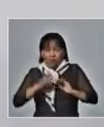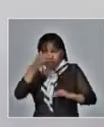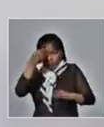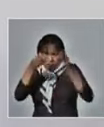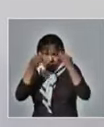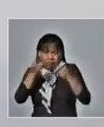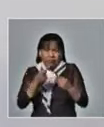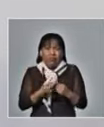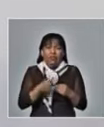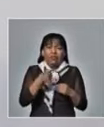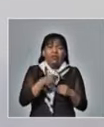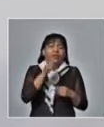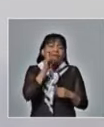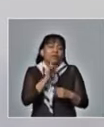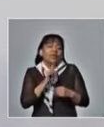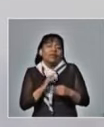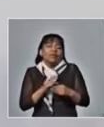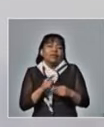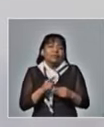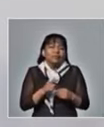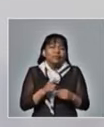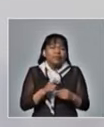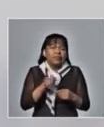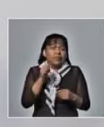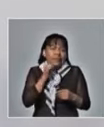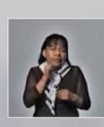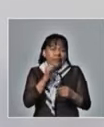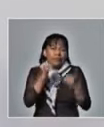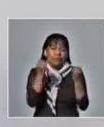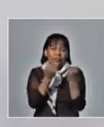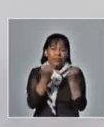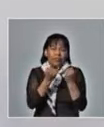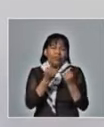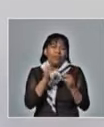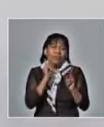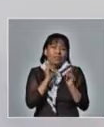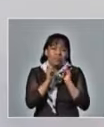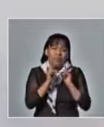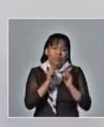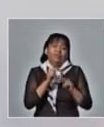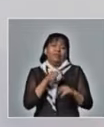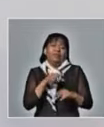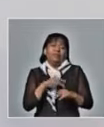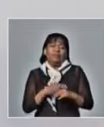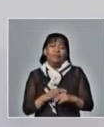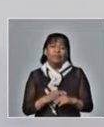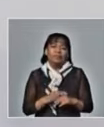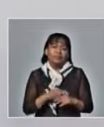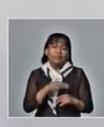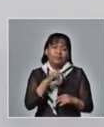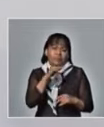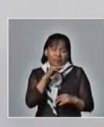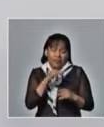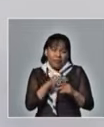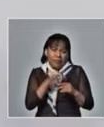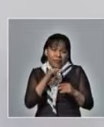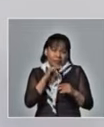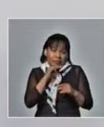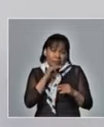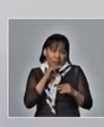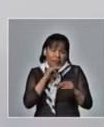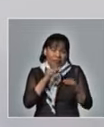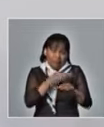mujeres, de las cosas que de manera constante me dicen en todo el estado las amas de casa, es que ellas necesitan más ingreso, pero que